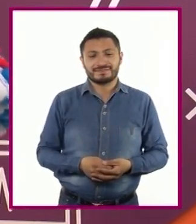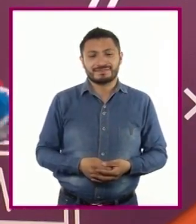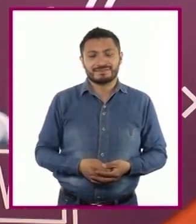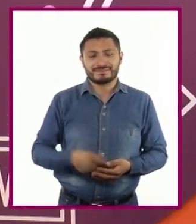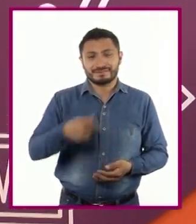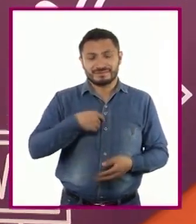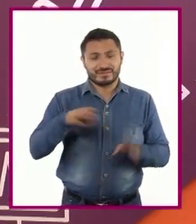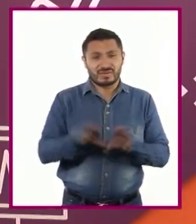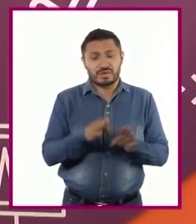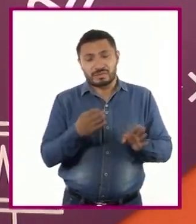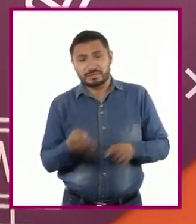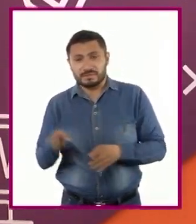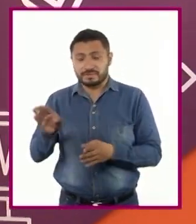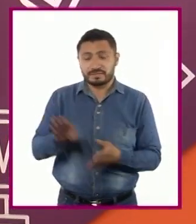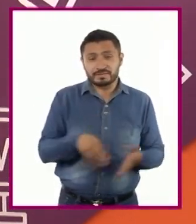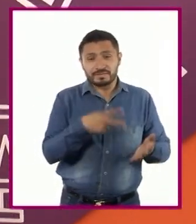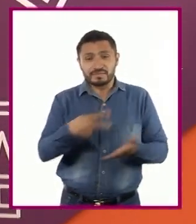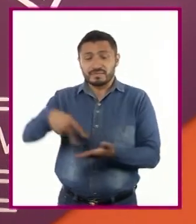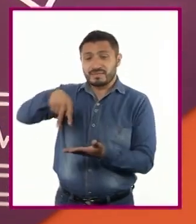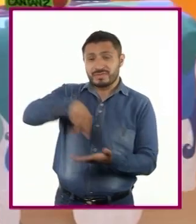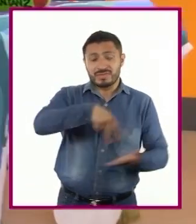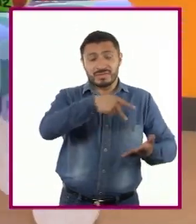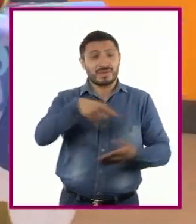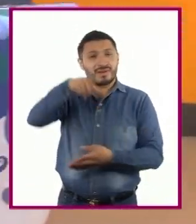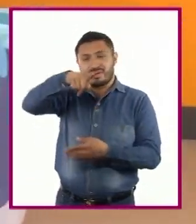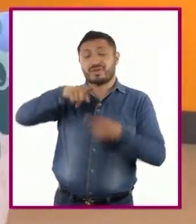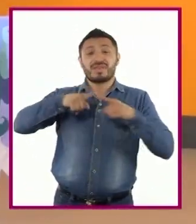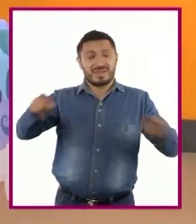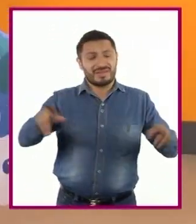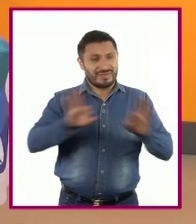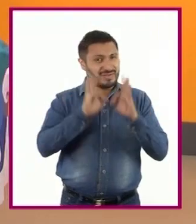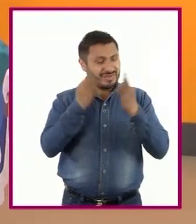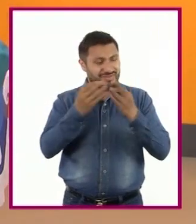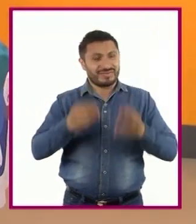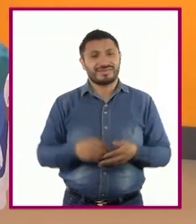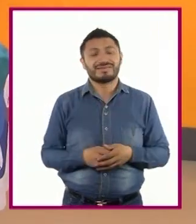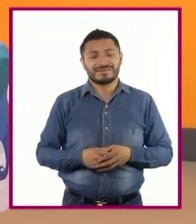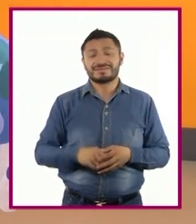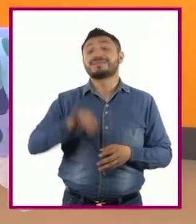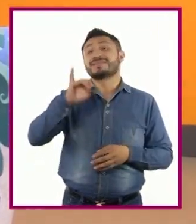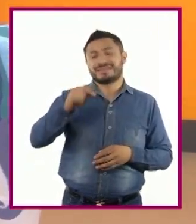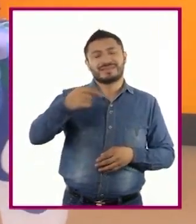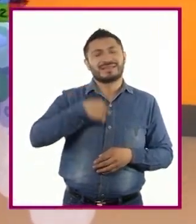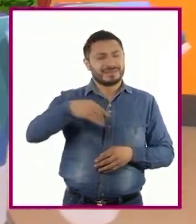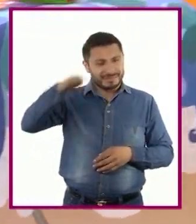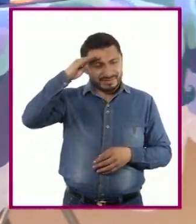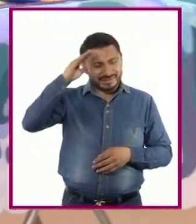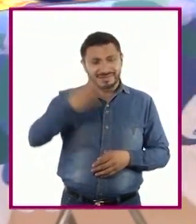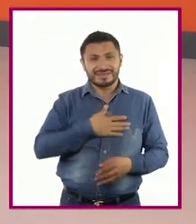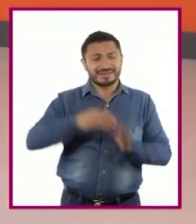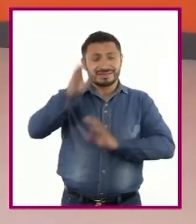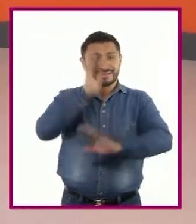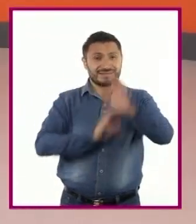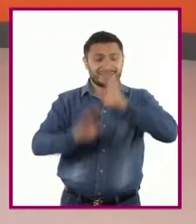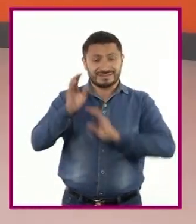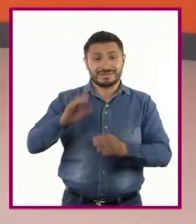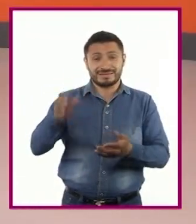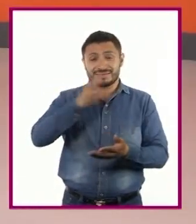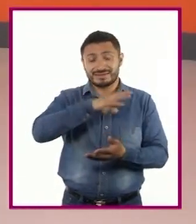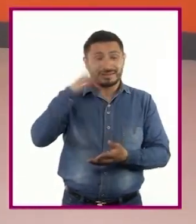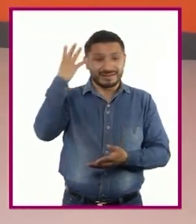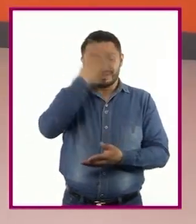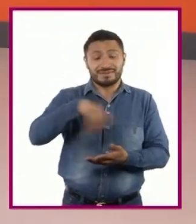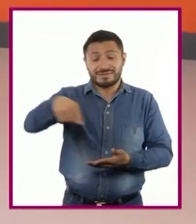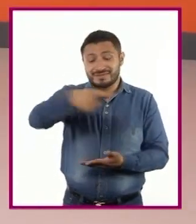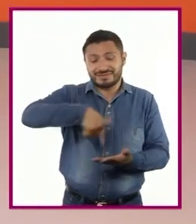Estoy como balseando, ¿verdad? Y la tuya sí. Es otro ritmo. Sí, porque sigo pensando en mi canción. Va a quedar muy limpio aquí